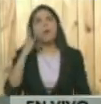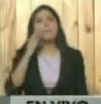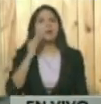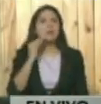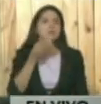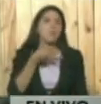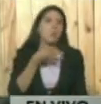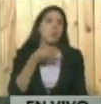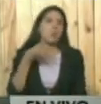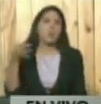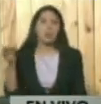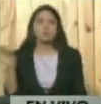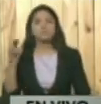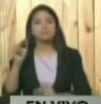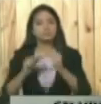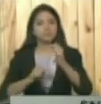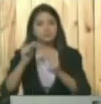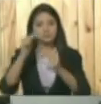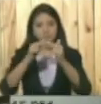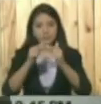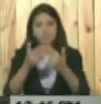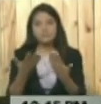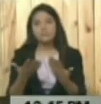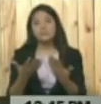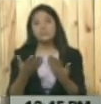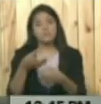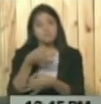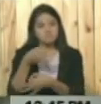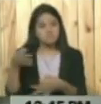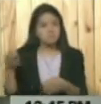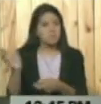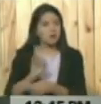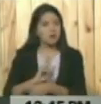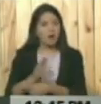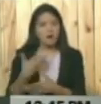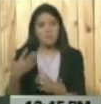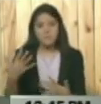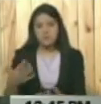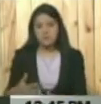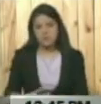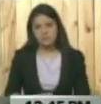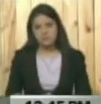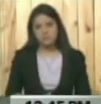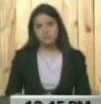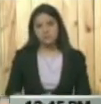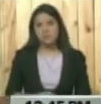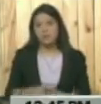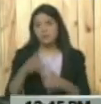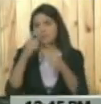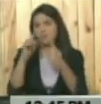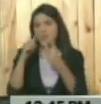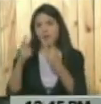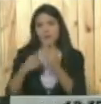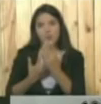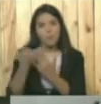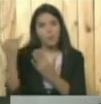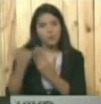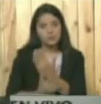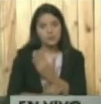también en la ejecución con calidad y rapidez de proyectos